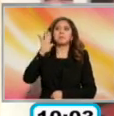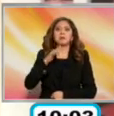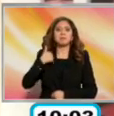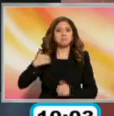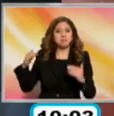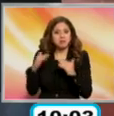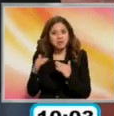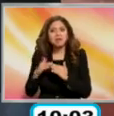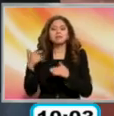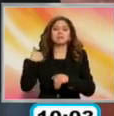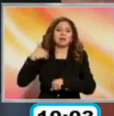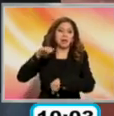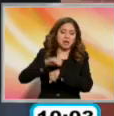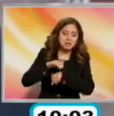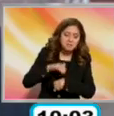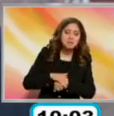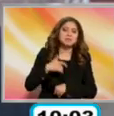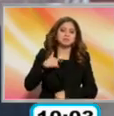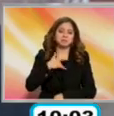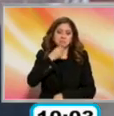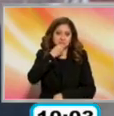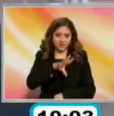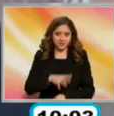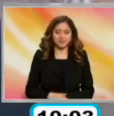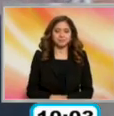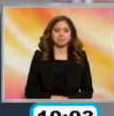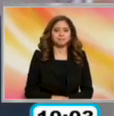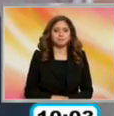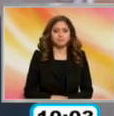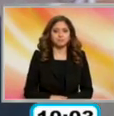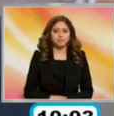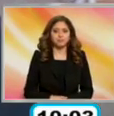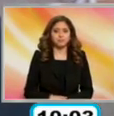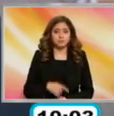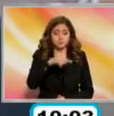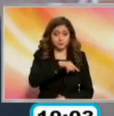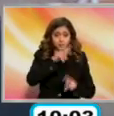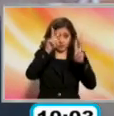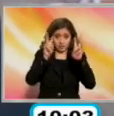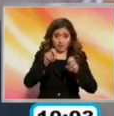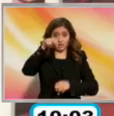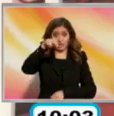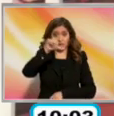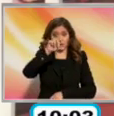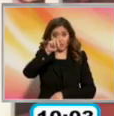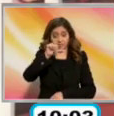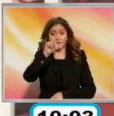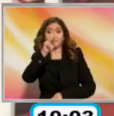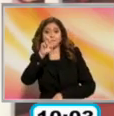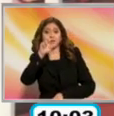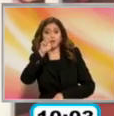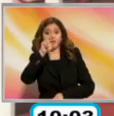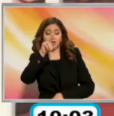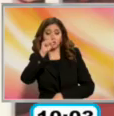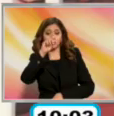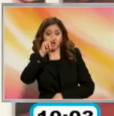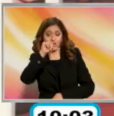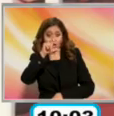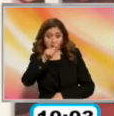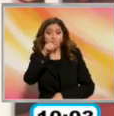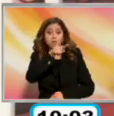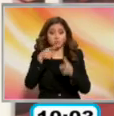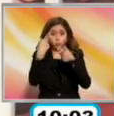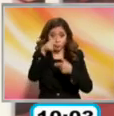profundamente. Nada personal, es tu primer material discográfico que fue nominado a los Grammys en el 2014. Así